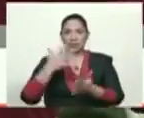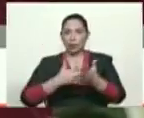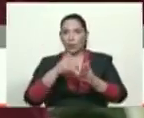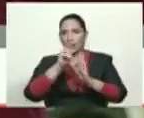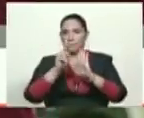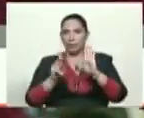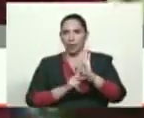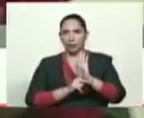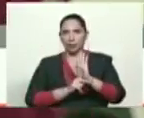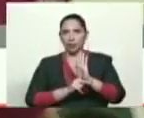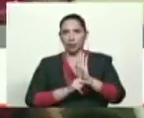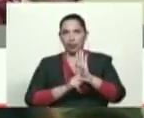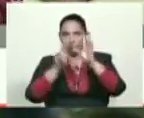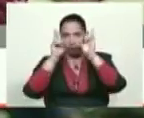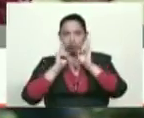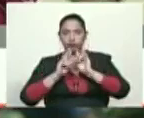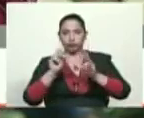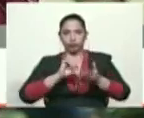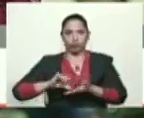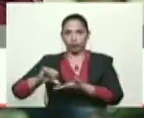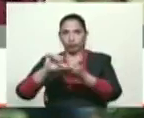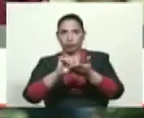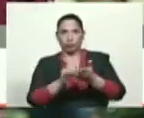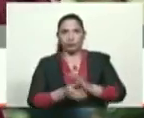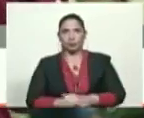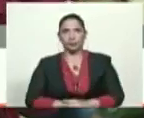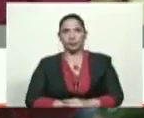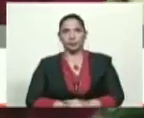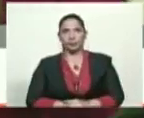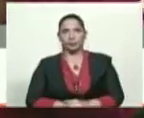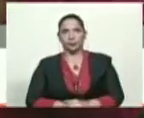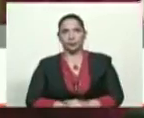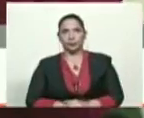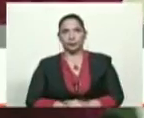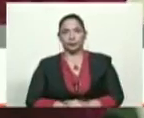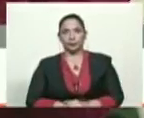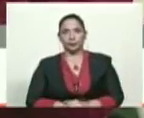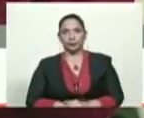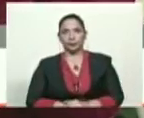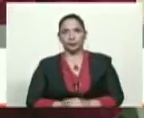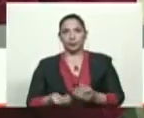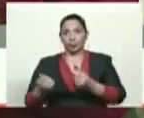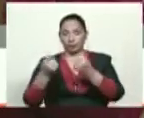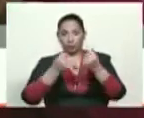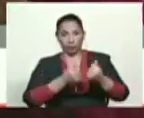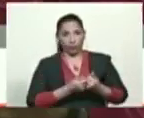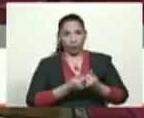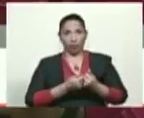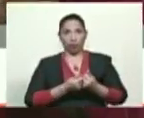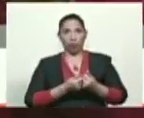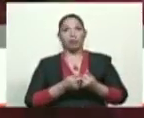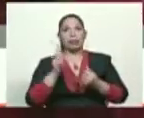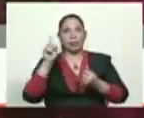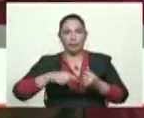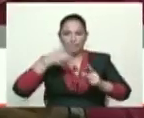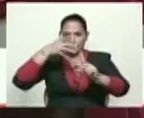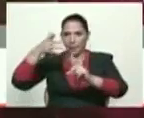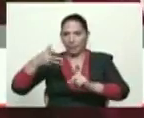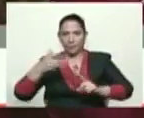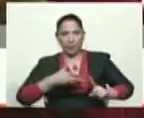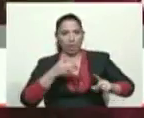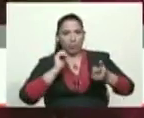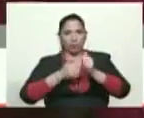toda esa zona empresas a esta ciudad que está hablando presidente también por supuesto poner promotores deportivos recreativos